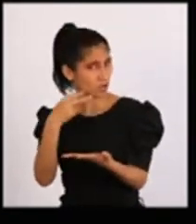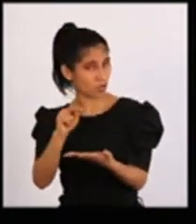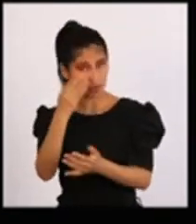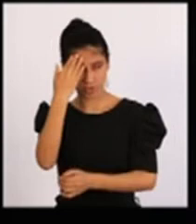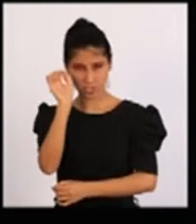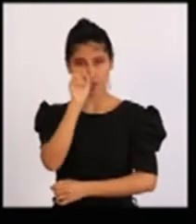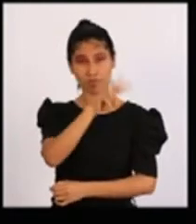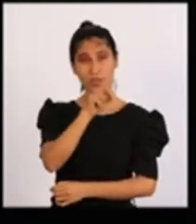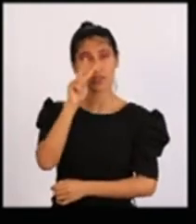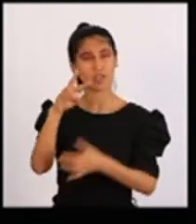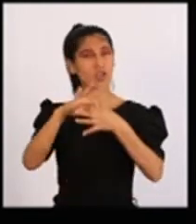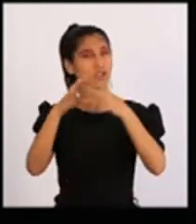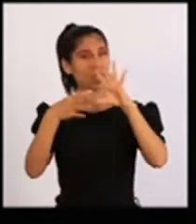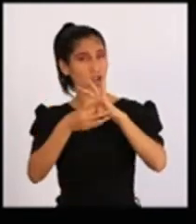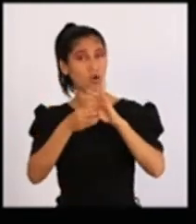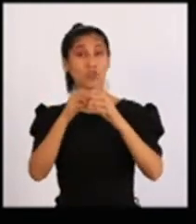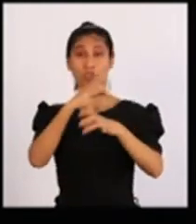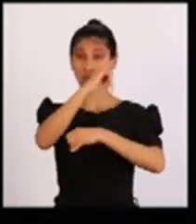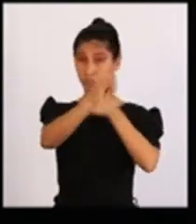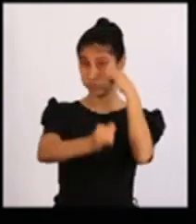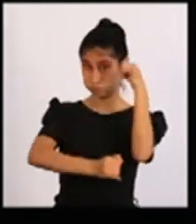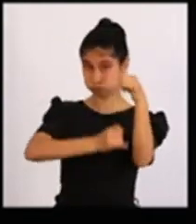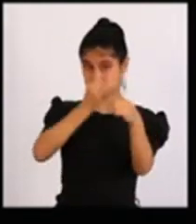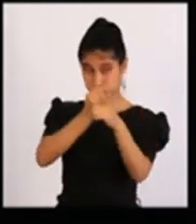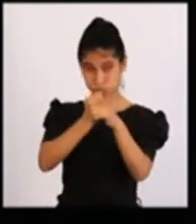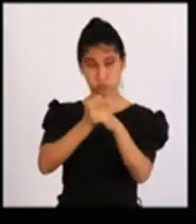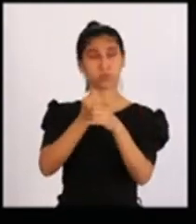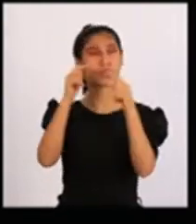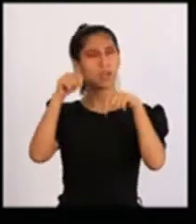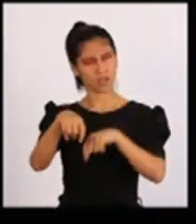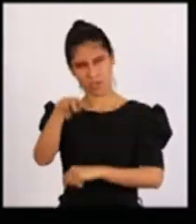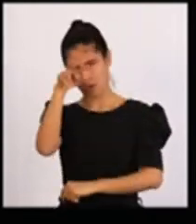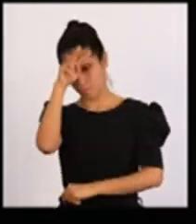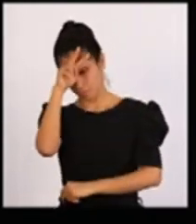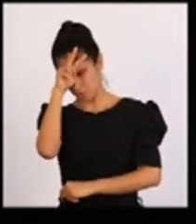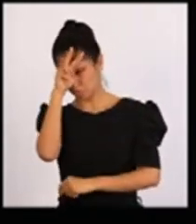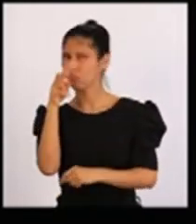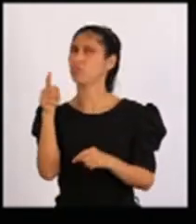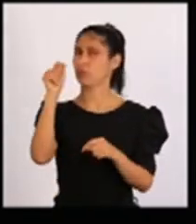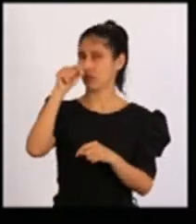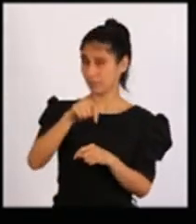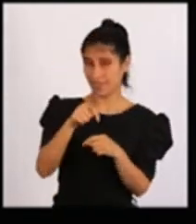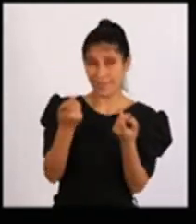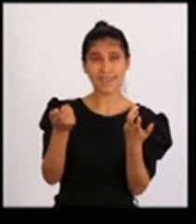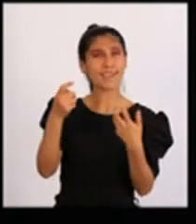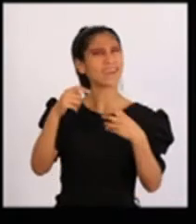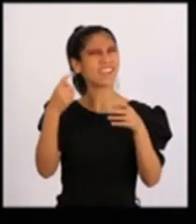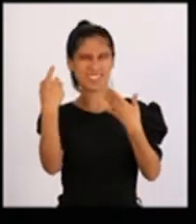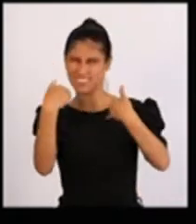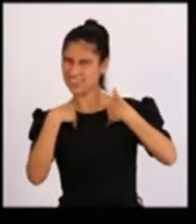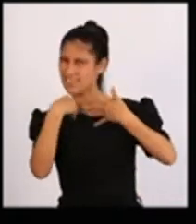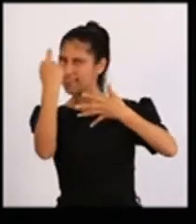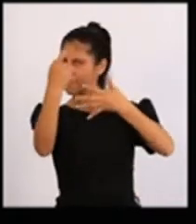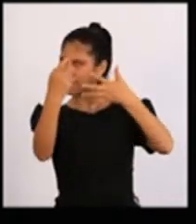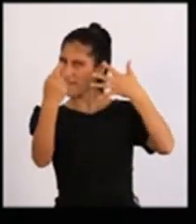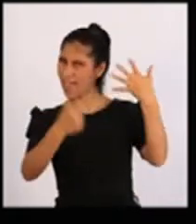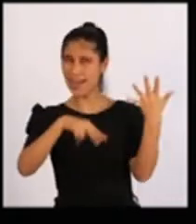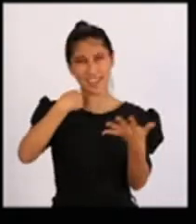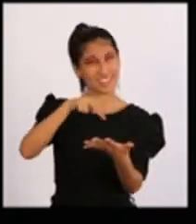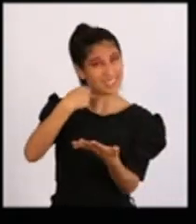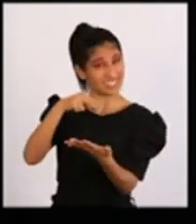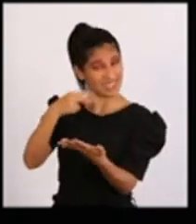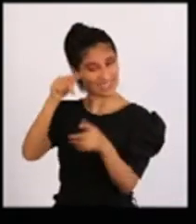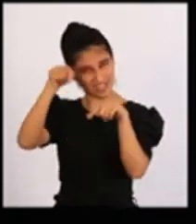los países latinoamericanos. El Perú es un país folclórico, porque aquí tenemos una gran